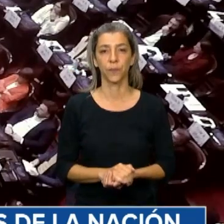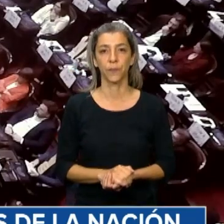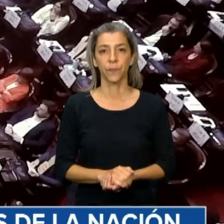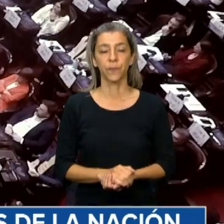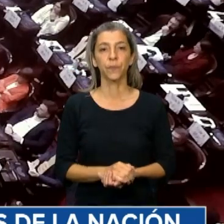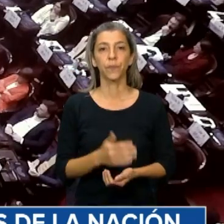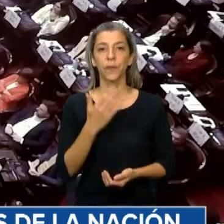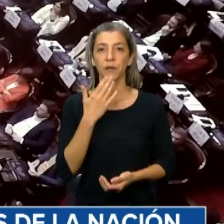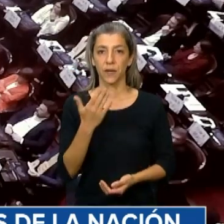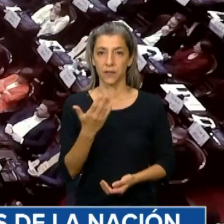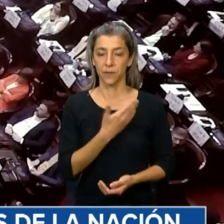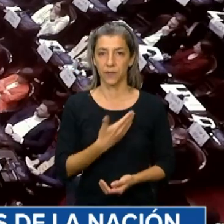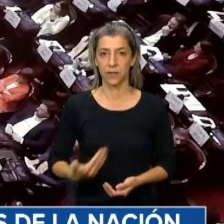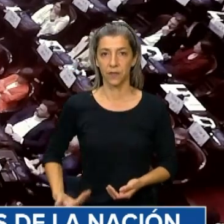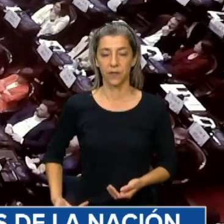Gracias, presidenta.